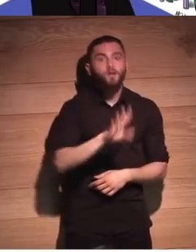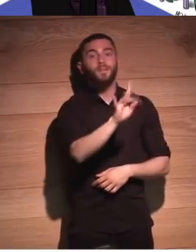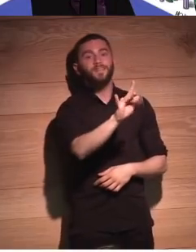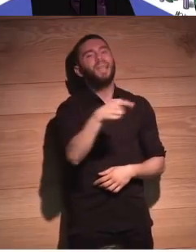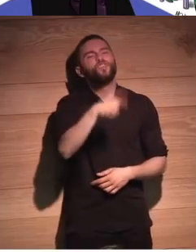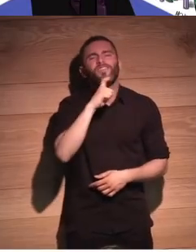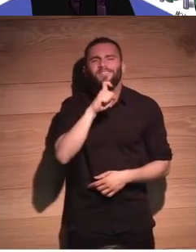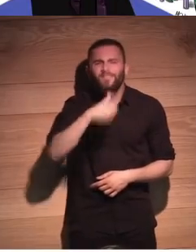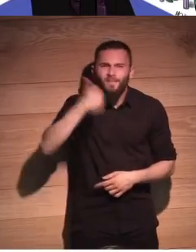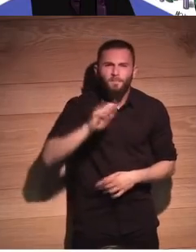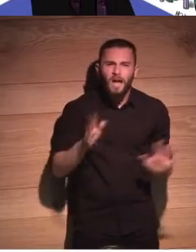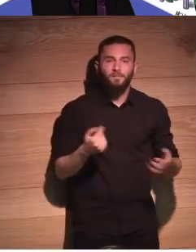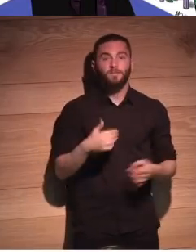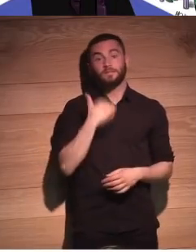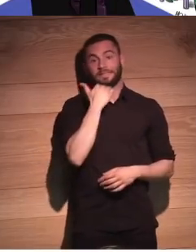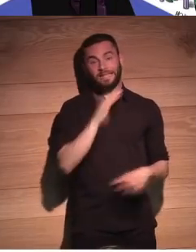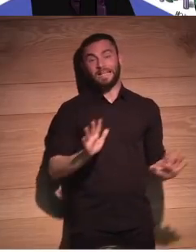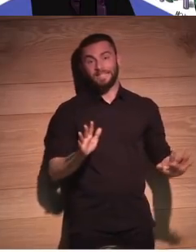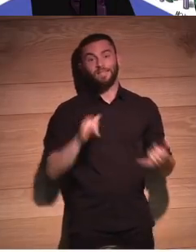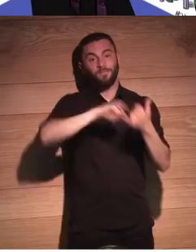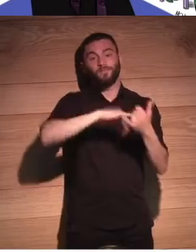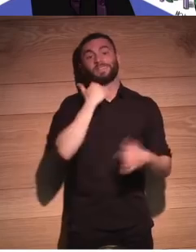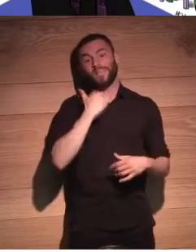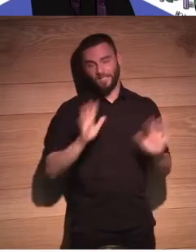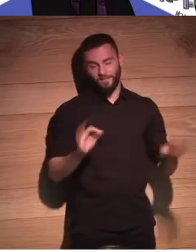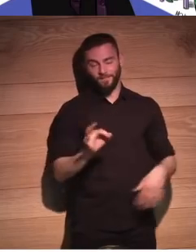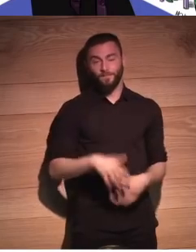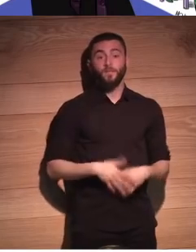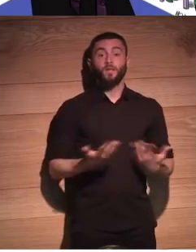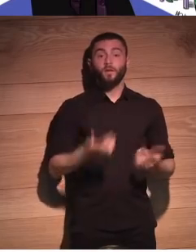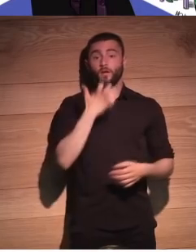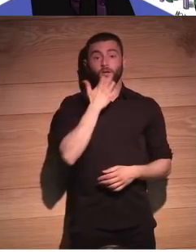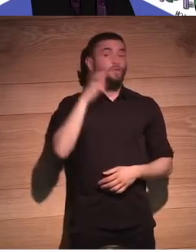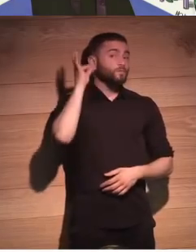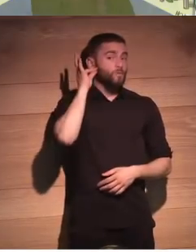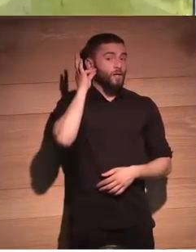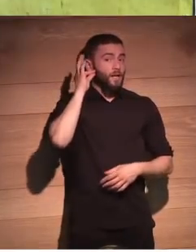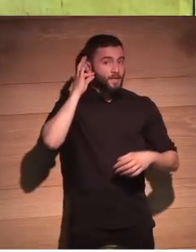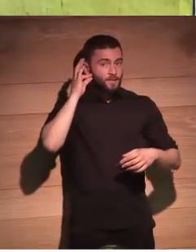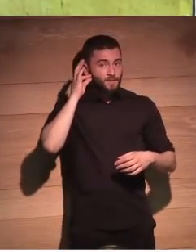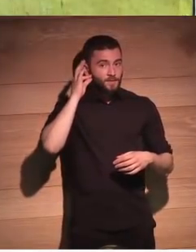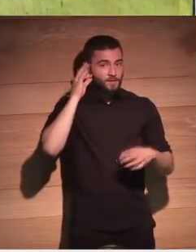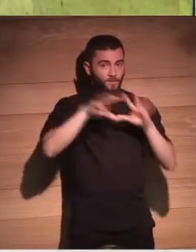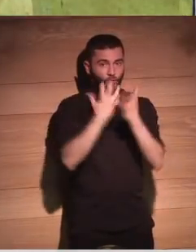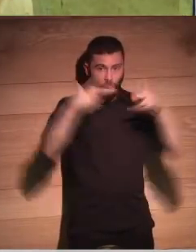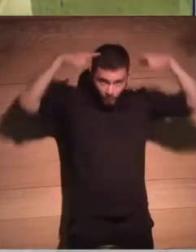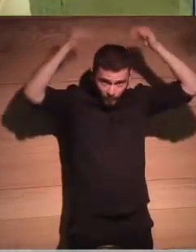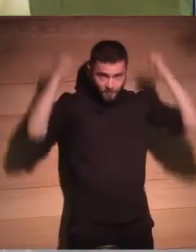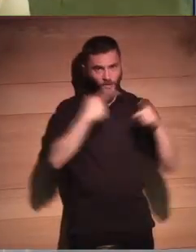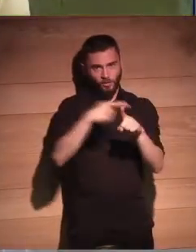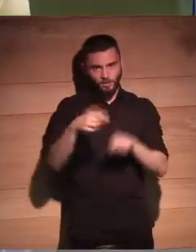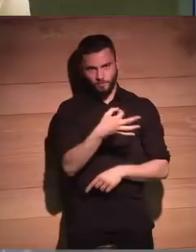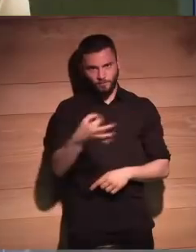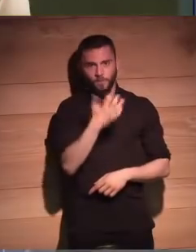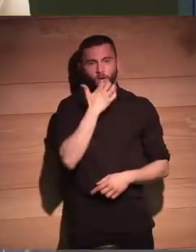cierto. A mí, por ejemplo, cuando hablamos eso incluso de mujeres de Batman, a mí me parece que hay personajes estupendos, ¿no? Por